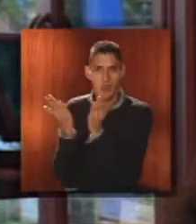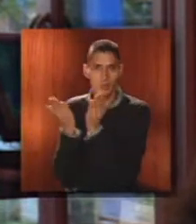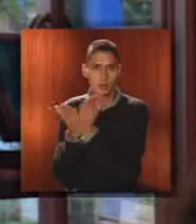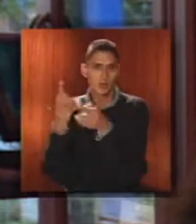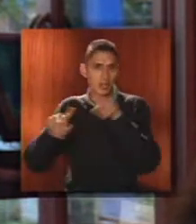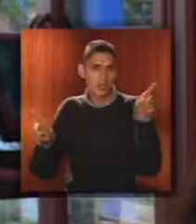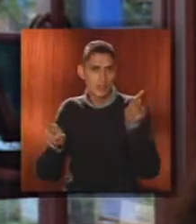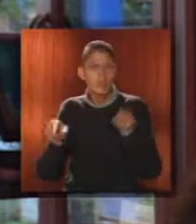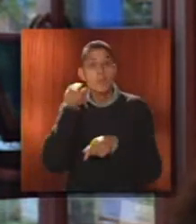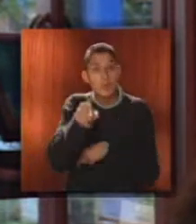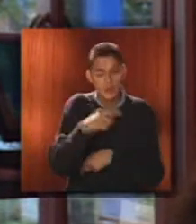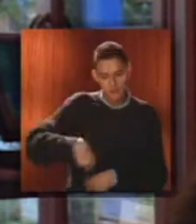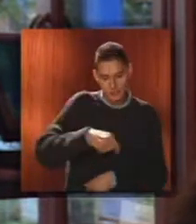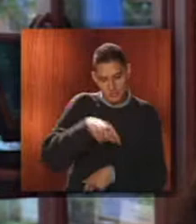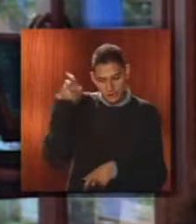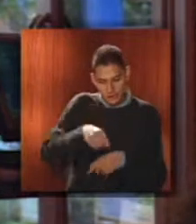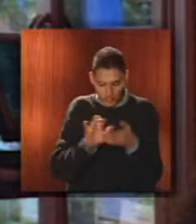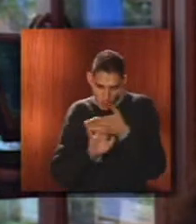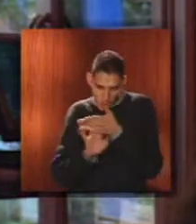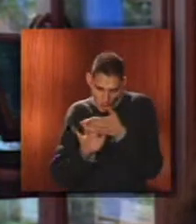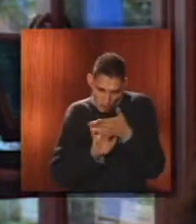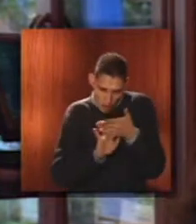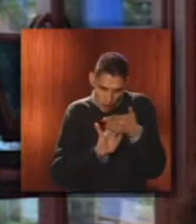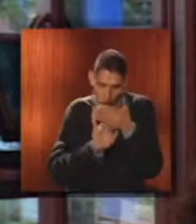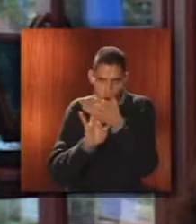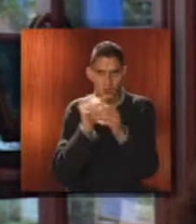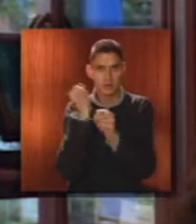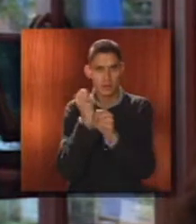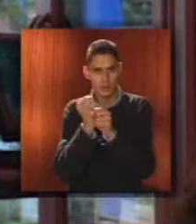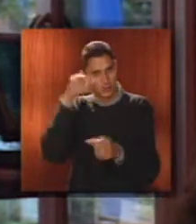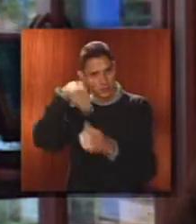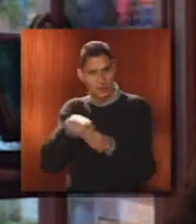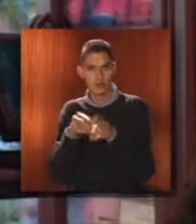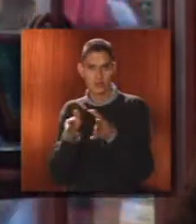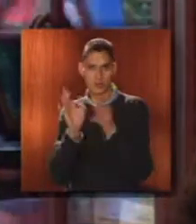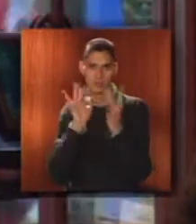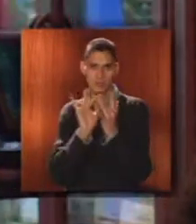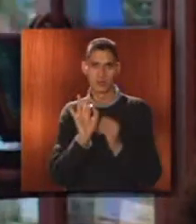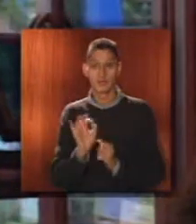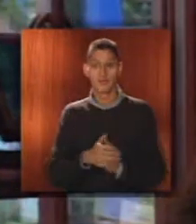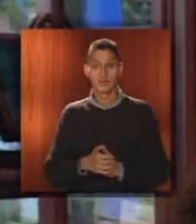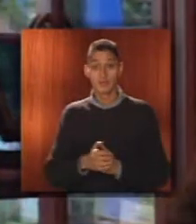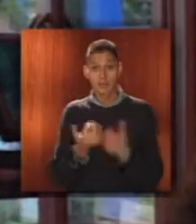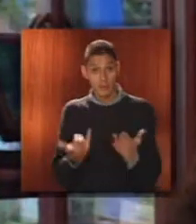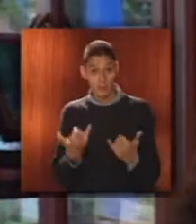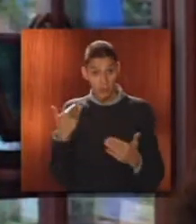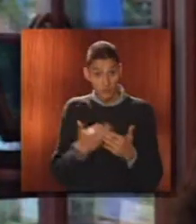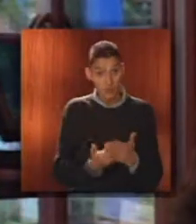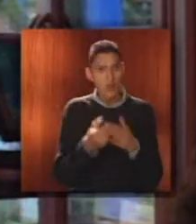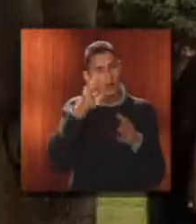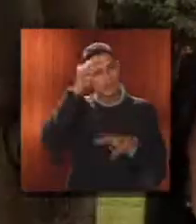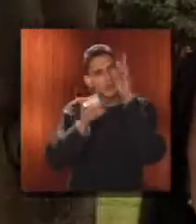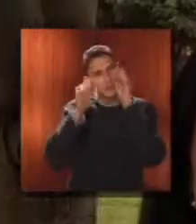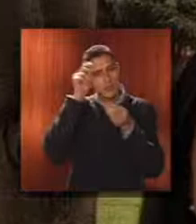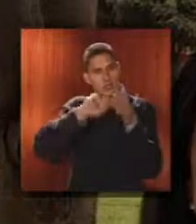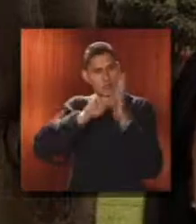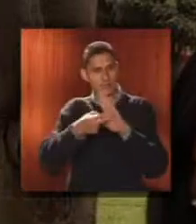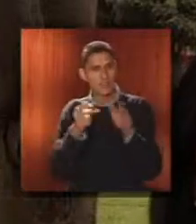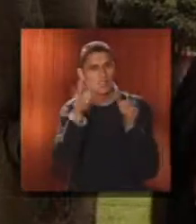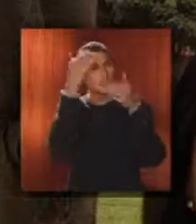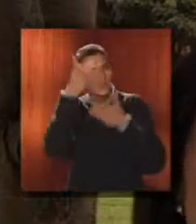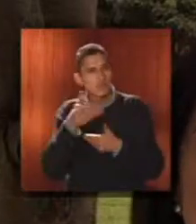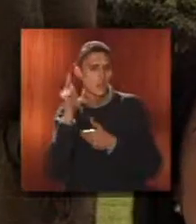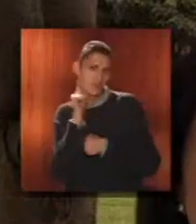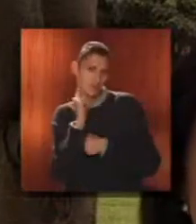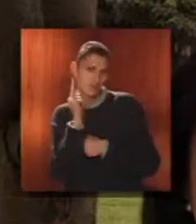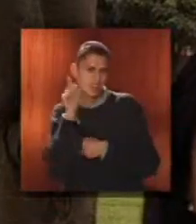diferentes y por lo tanto debemos reconstruir o reorientar un poco ese trabajo en esta perspectiva. Hasta ahora hemos